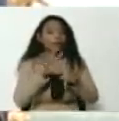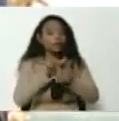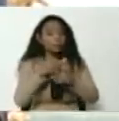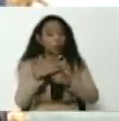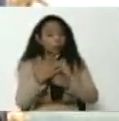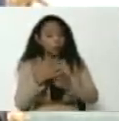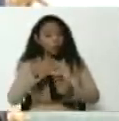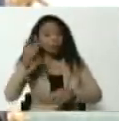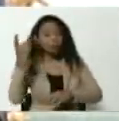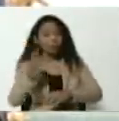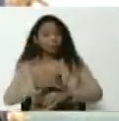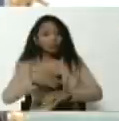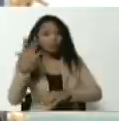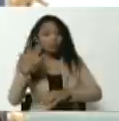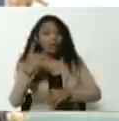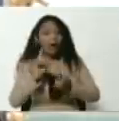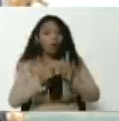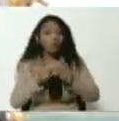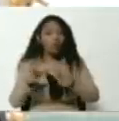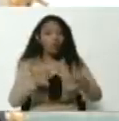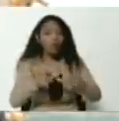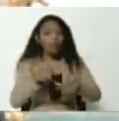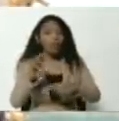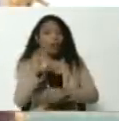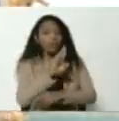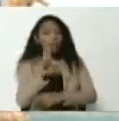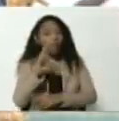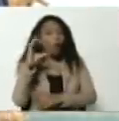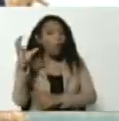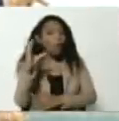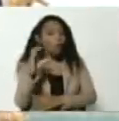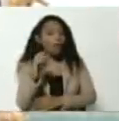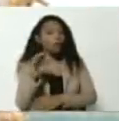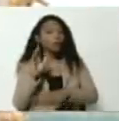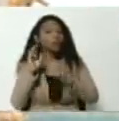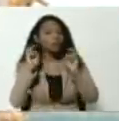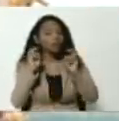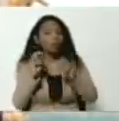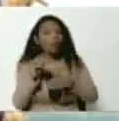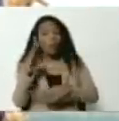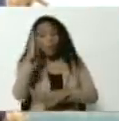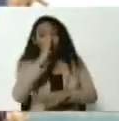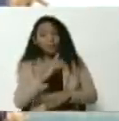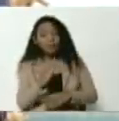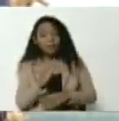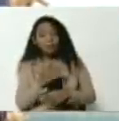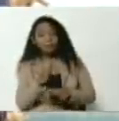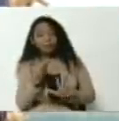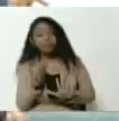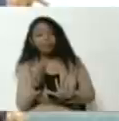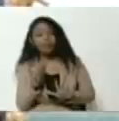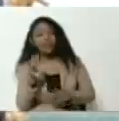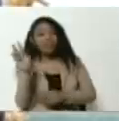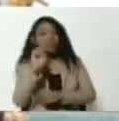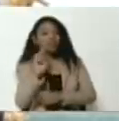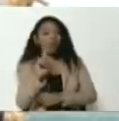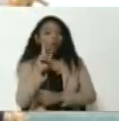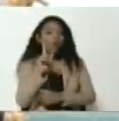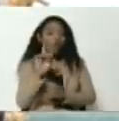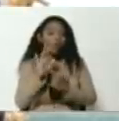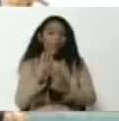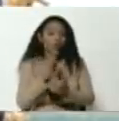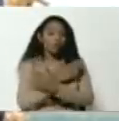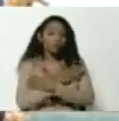realmente grave en algunas zonas de la República de Colombia, o el caso que tiene Brasil, por ejemplo, que Venezuela, en una muestra